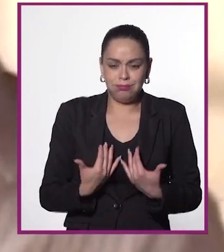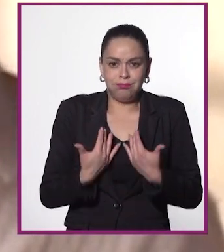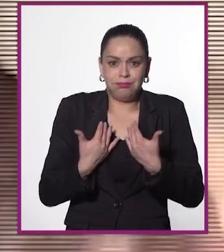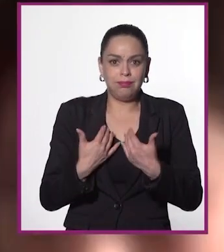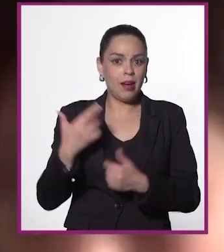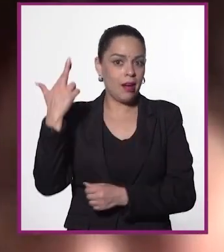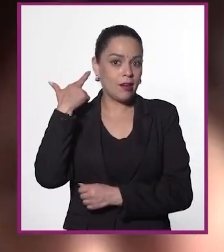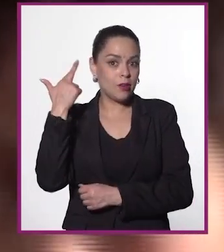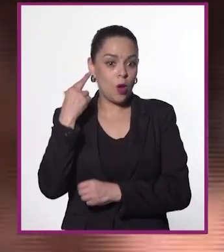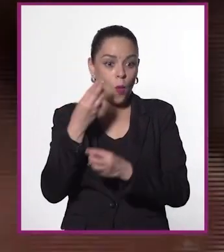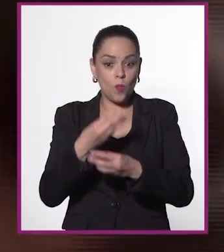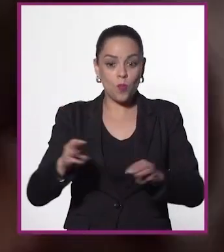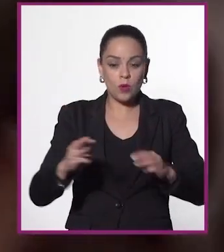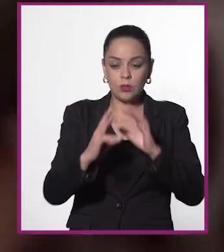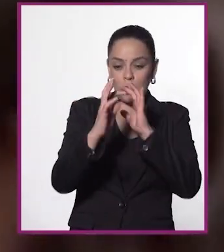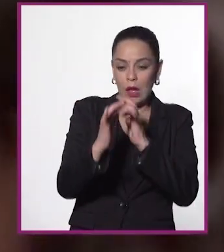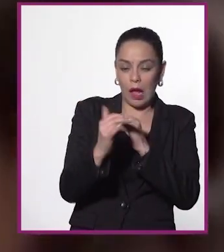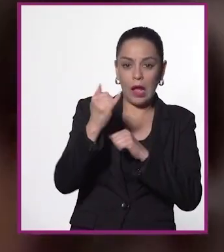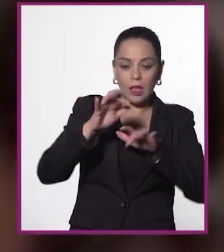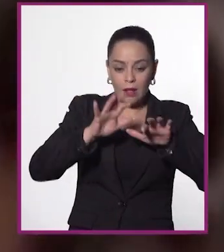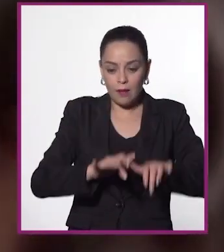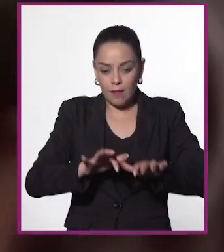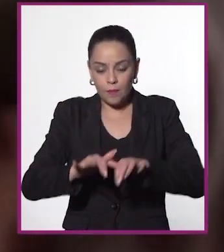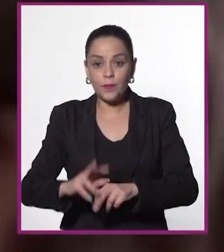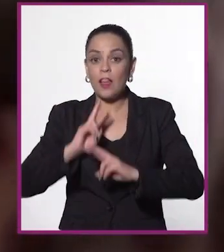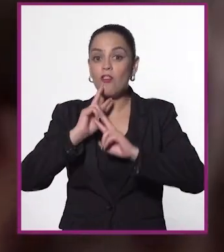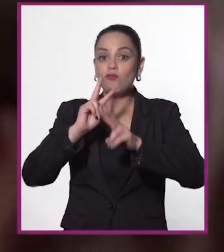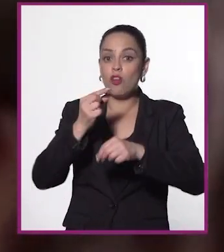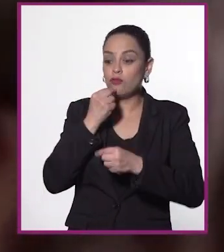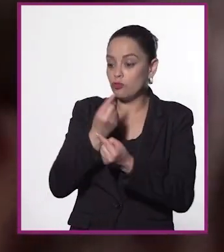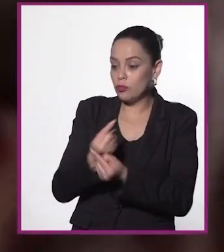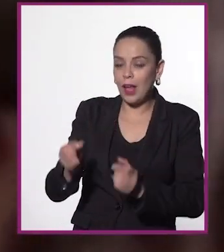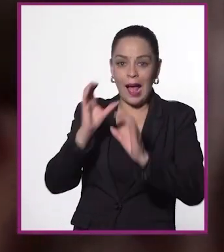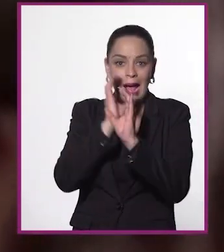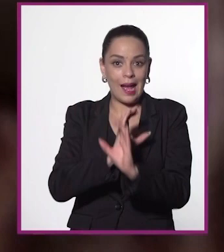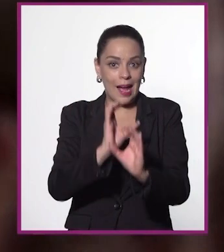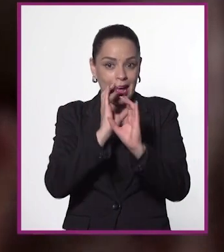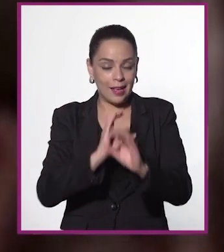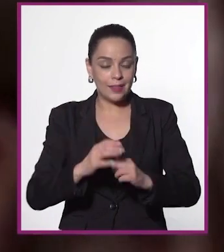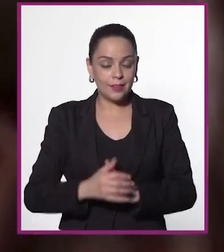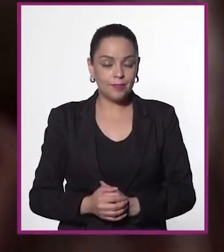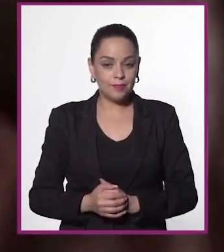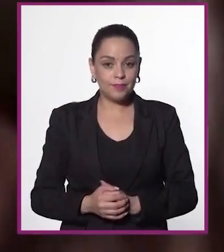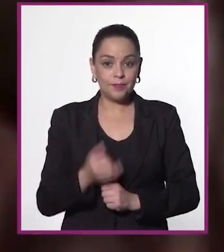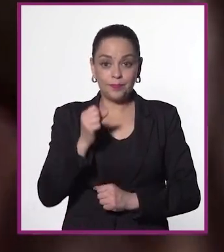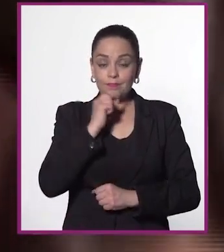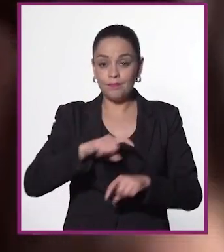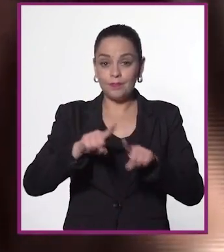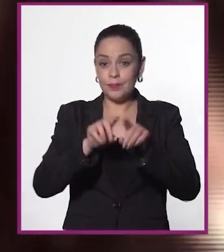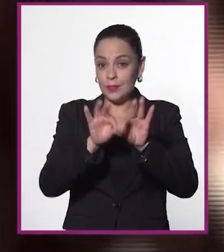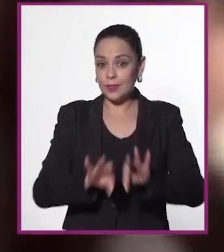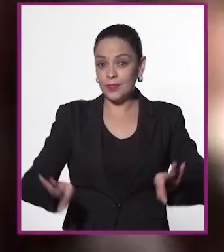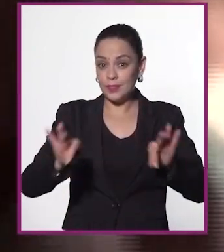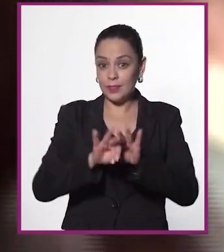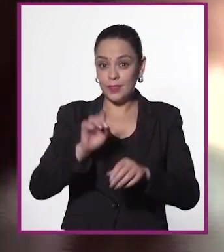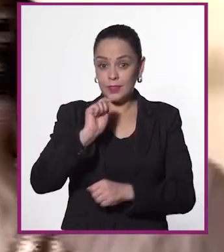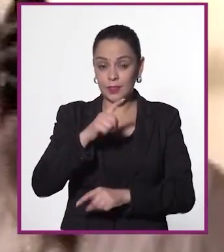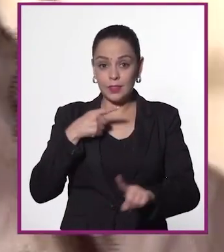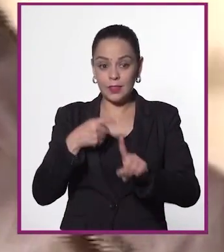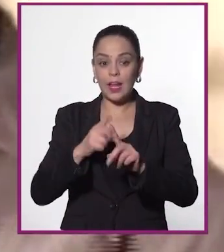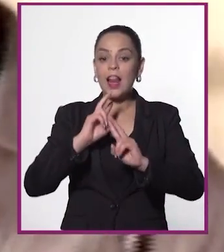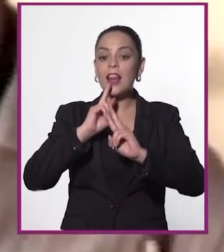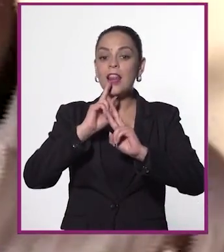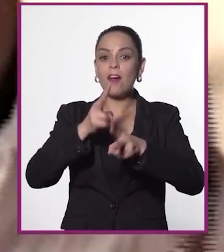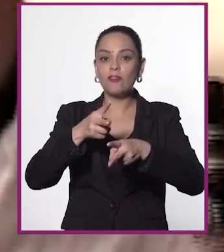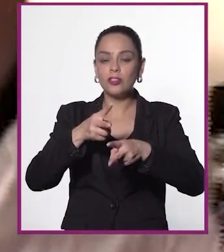del saxofón y del piano, las voces de las niñas que cantan, y también es muy importante el grano de la voz de